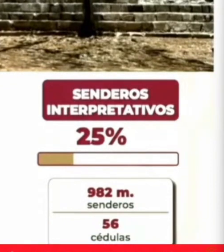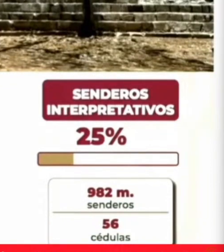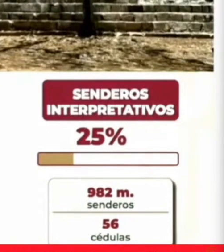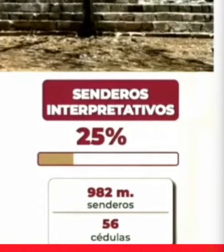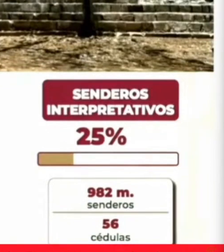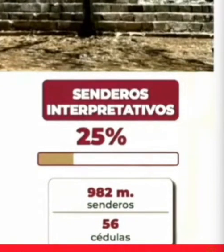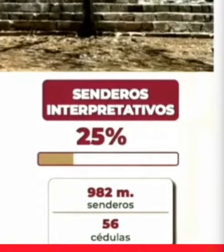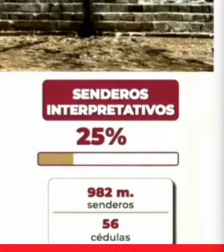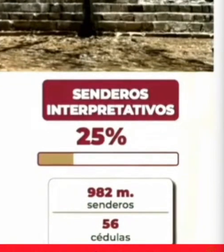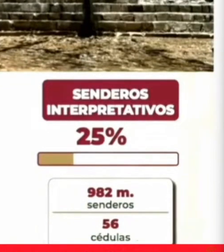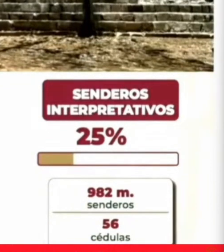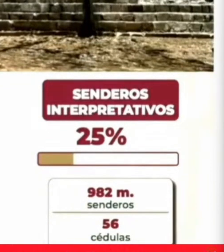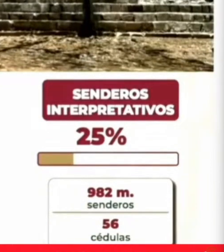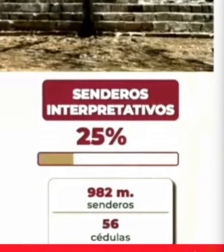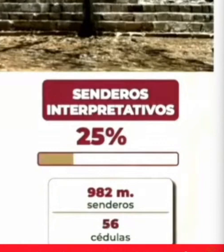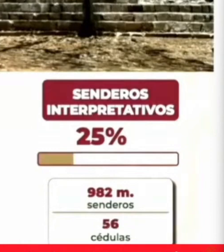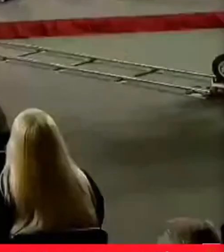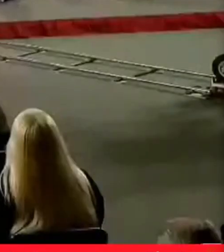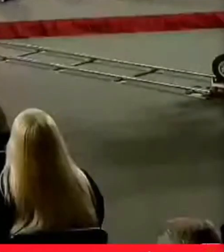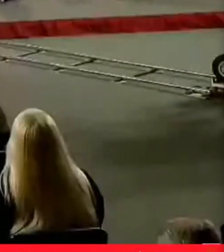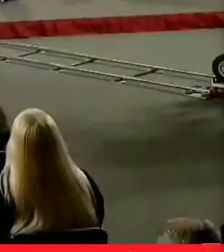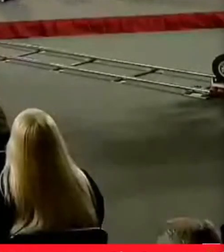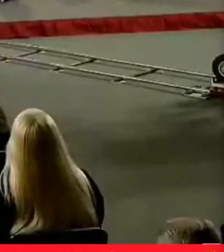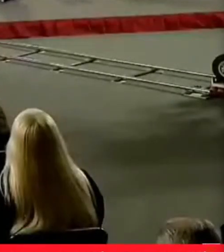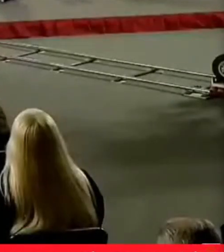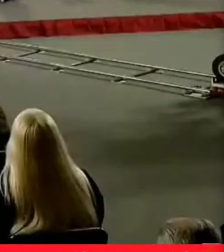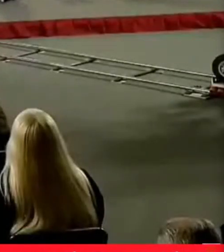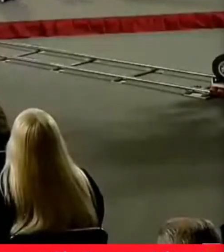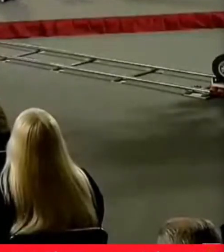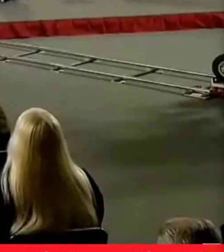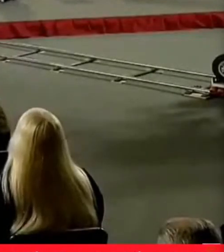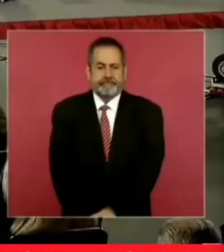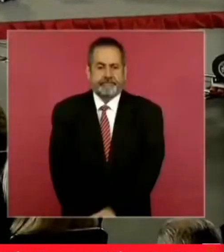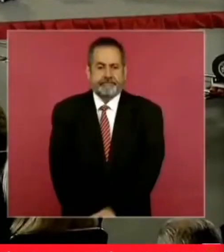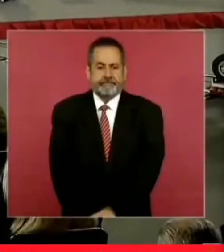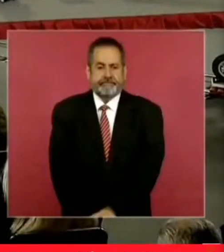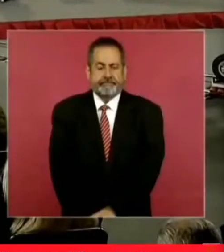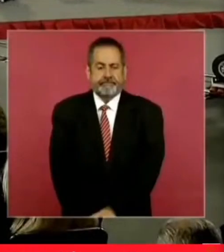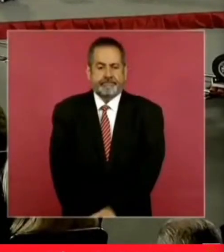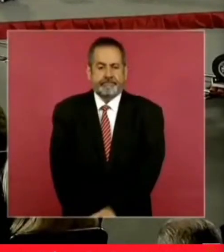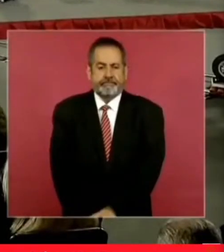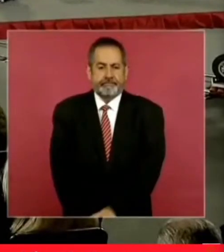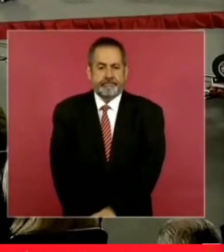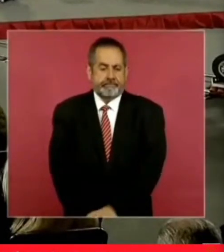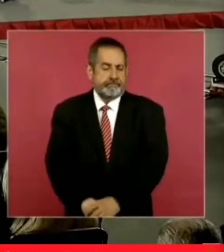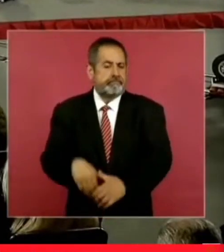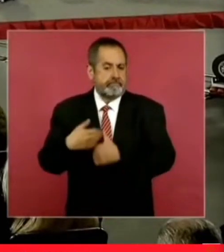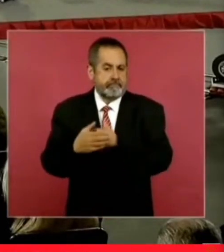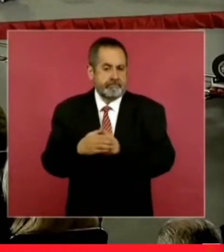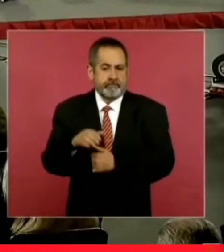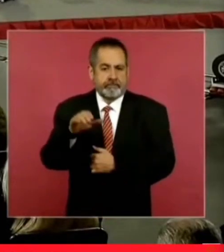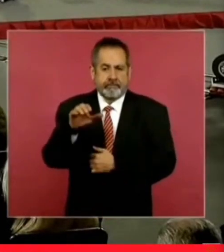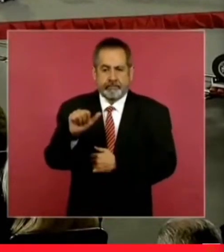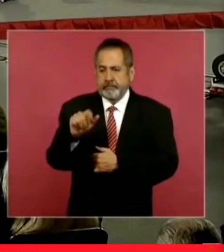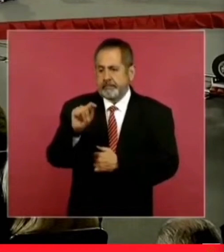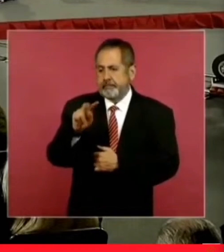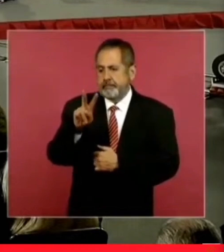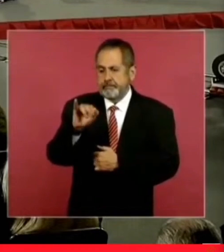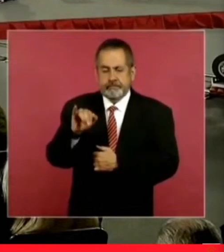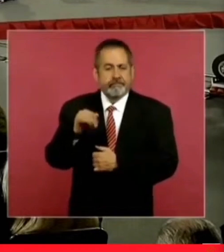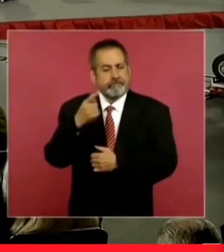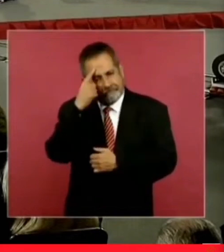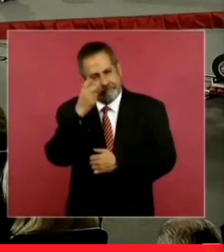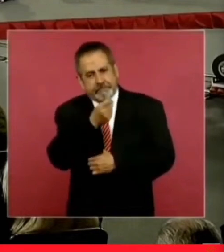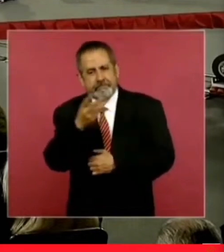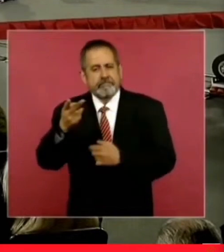renglón en una cuarta parte del avance la que sigue habrá un centro de atención a visitantes en el que